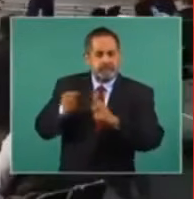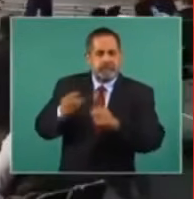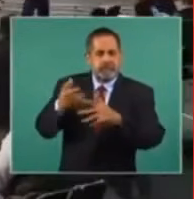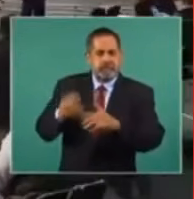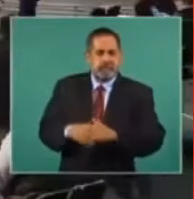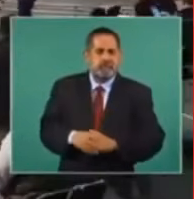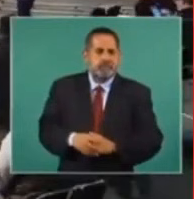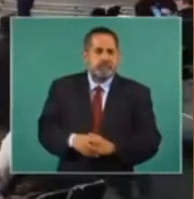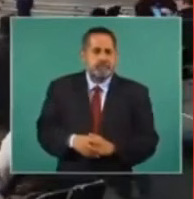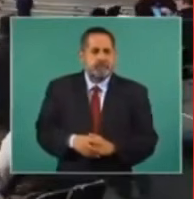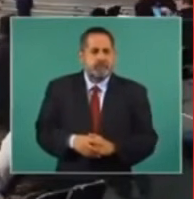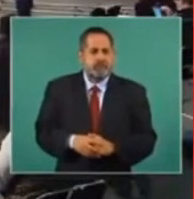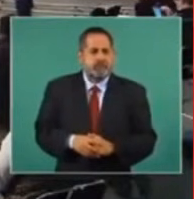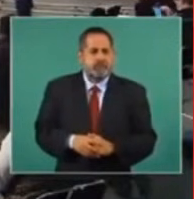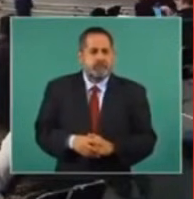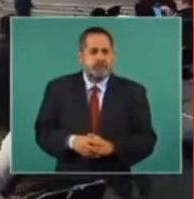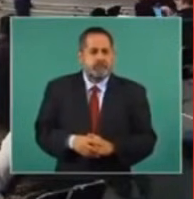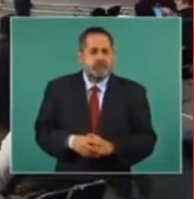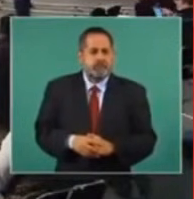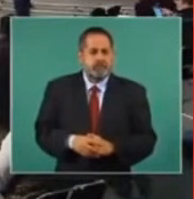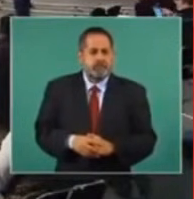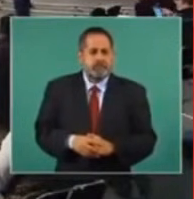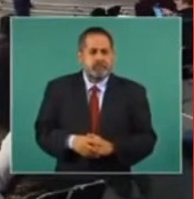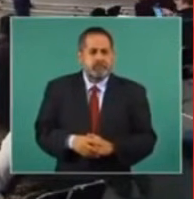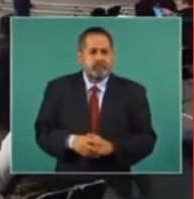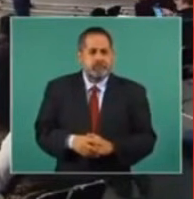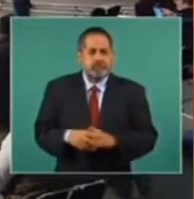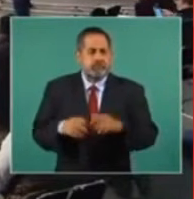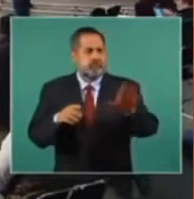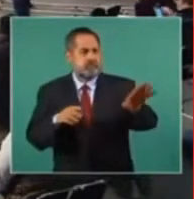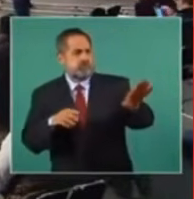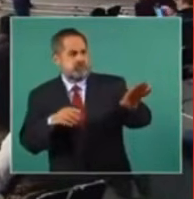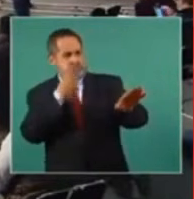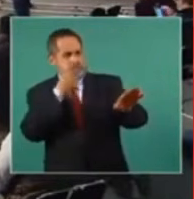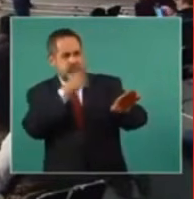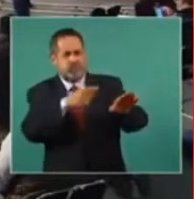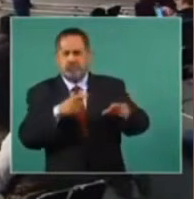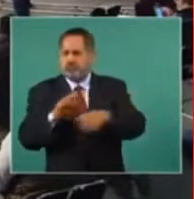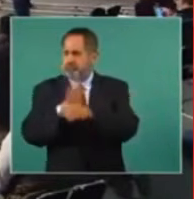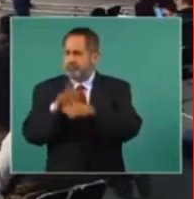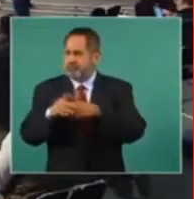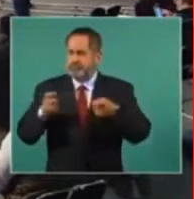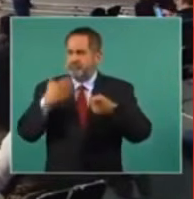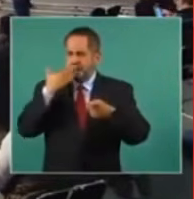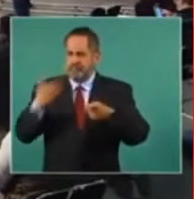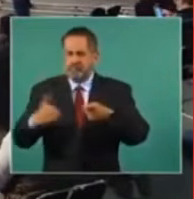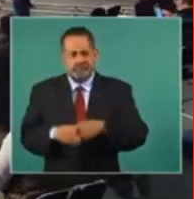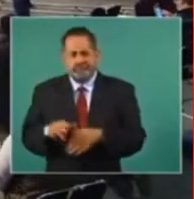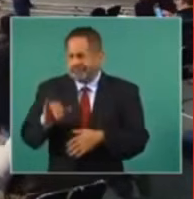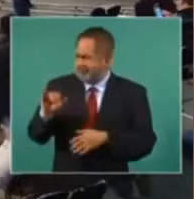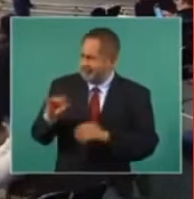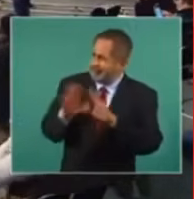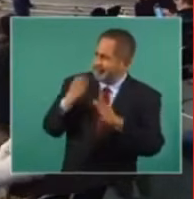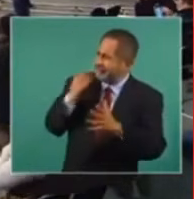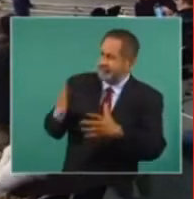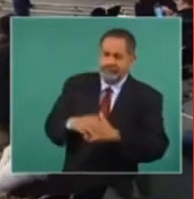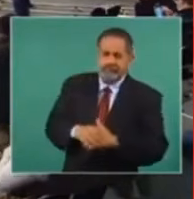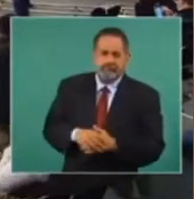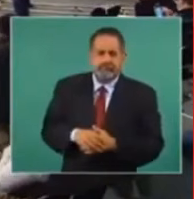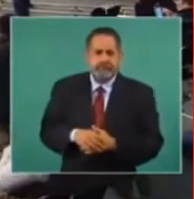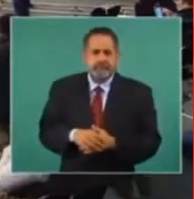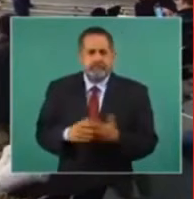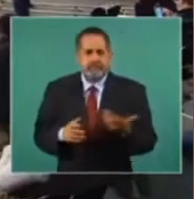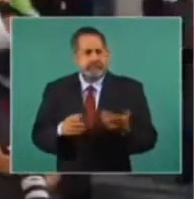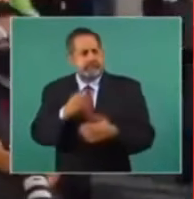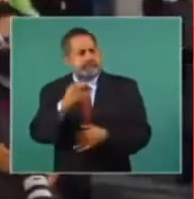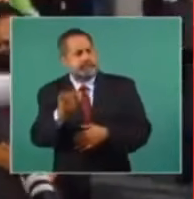es mexicano, déjamelo en paz. Y volvió Jorge Ramos después de esa entrevista, de nuevo, donde fue a provocar a Maduro, que se